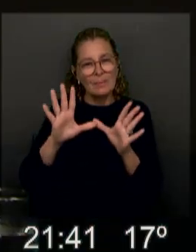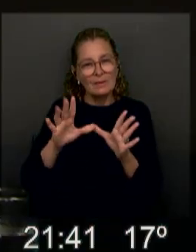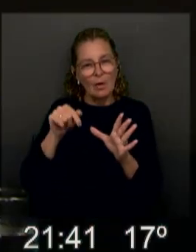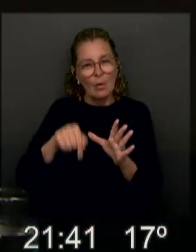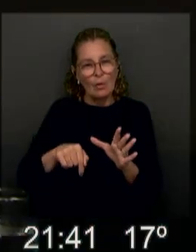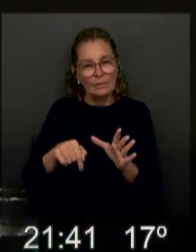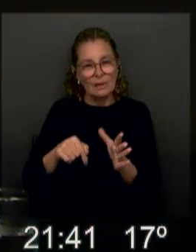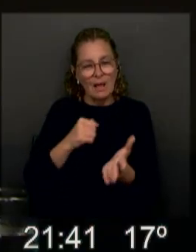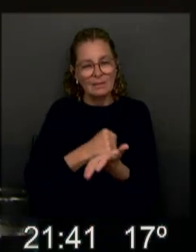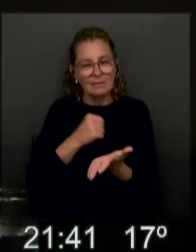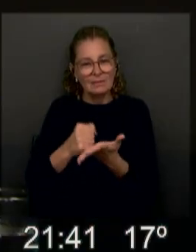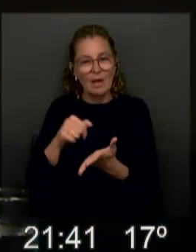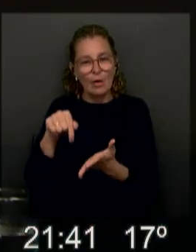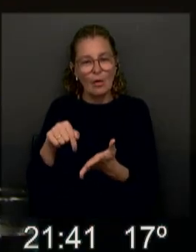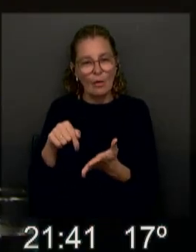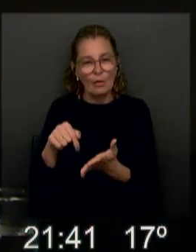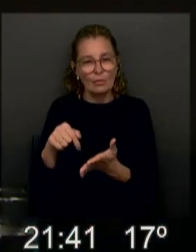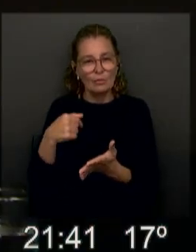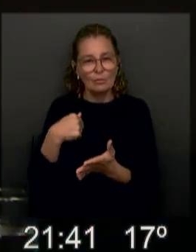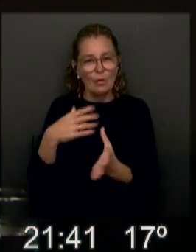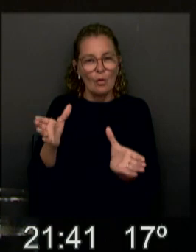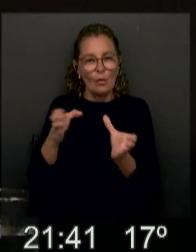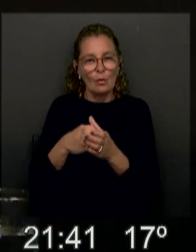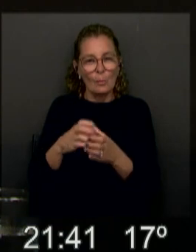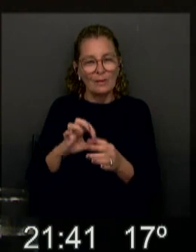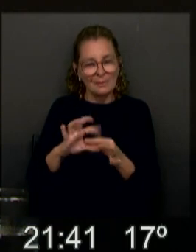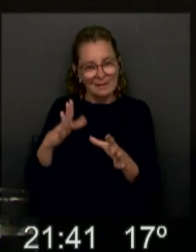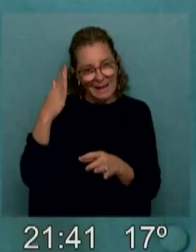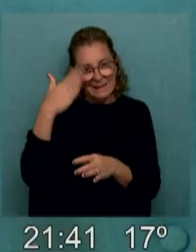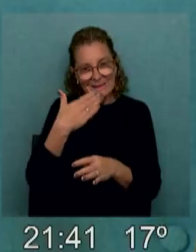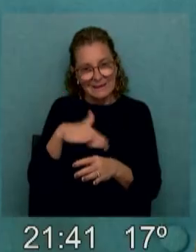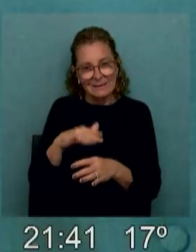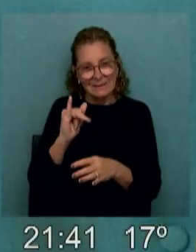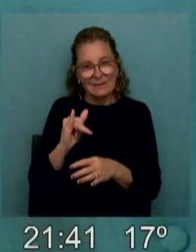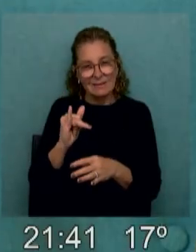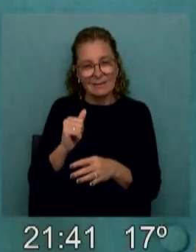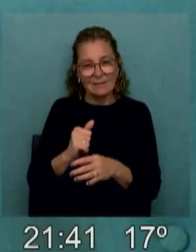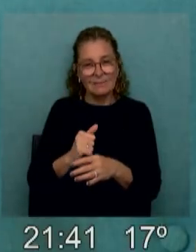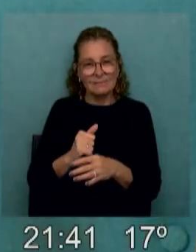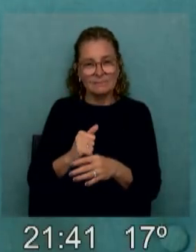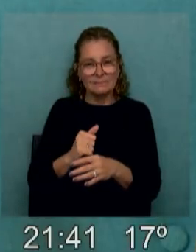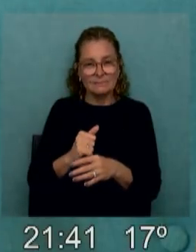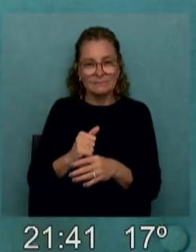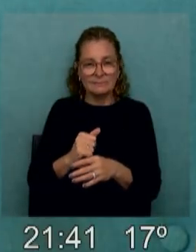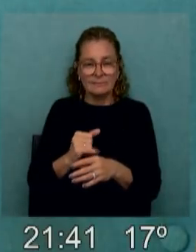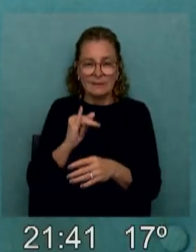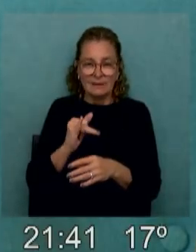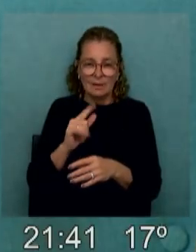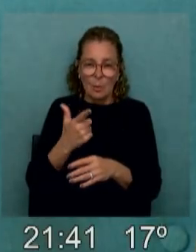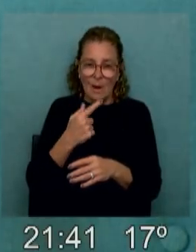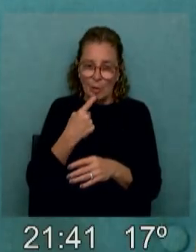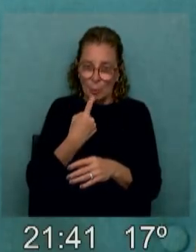hoy... es salir y decir soy una banda independiente. ¿Se entiende la...? Sí, se entiende. Y sin duda